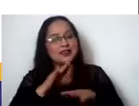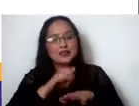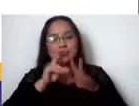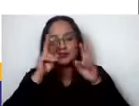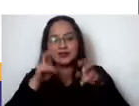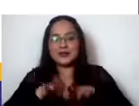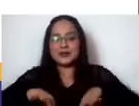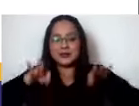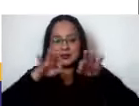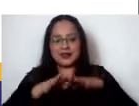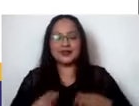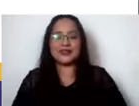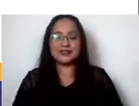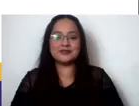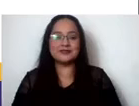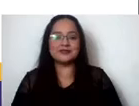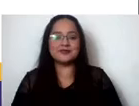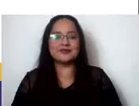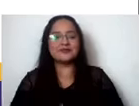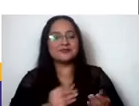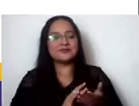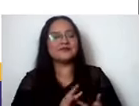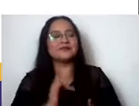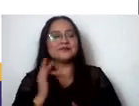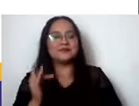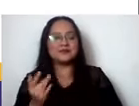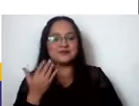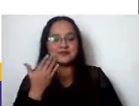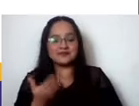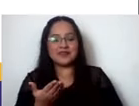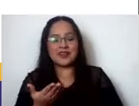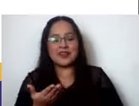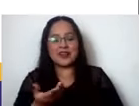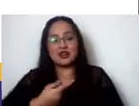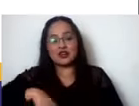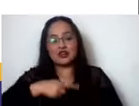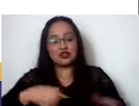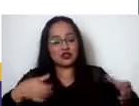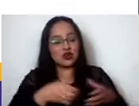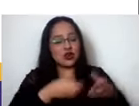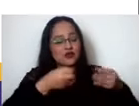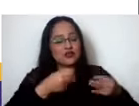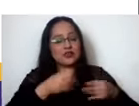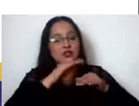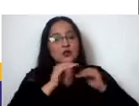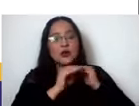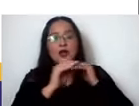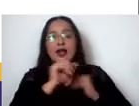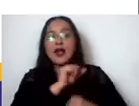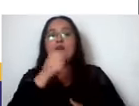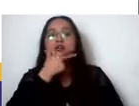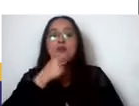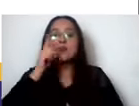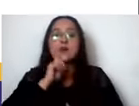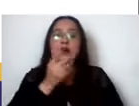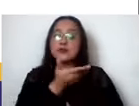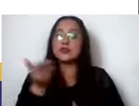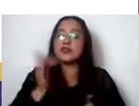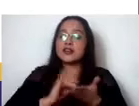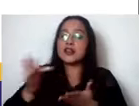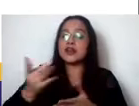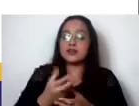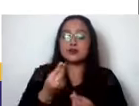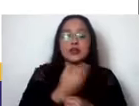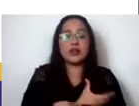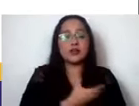son importantísimos. Muchas gracias. Y a nombre de la Unidad General de Igualdad de Género, les agradecemos su compañía